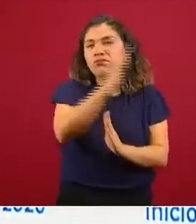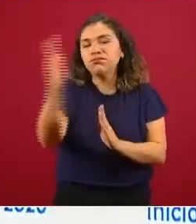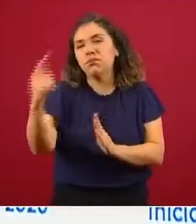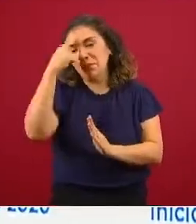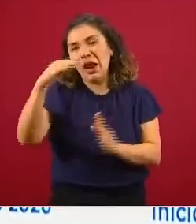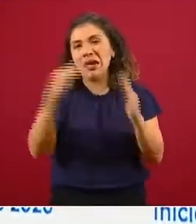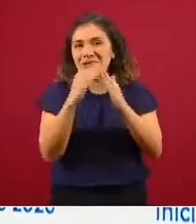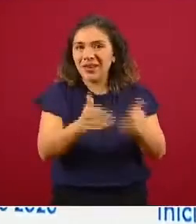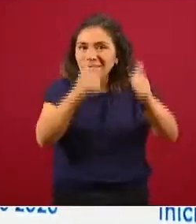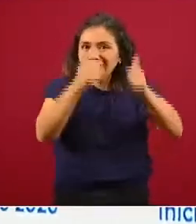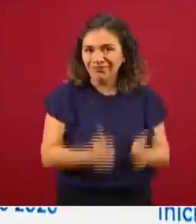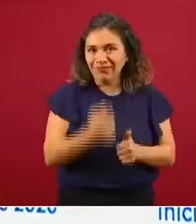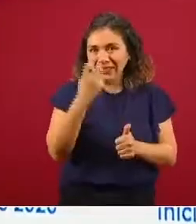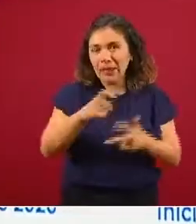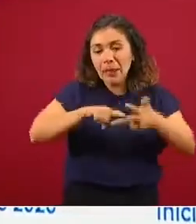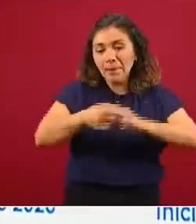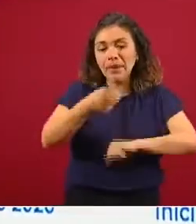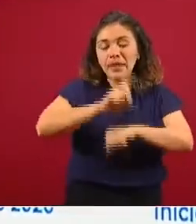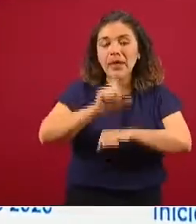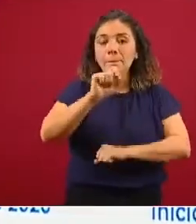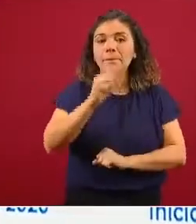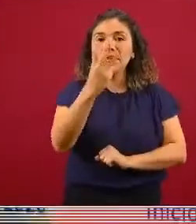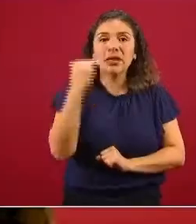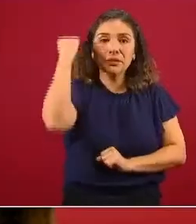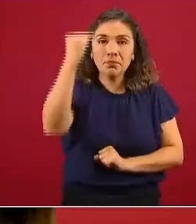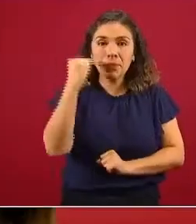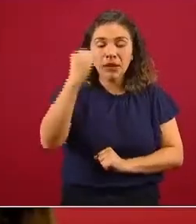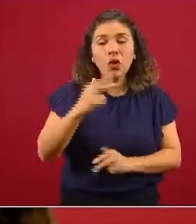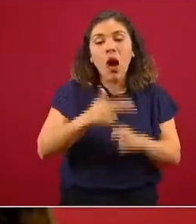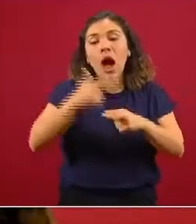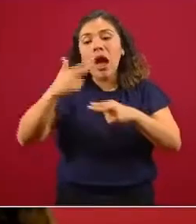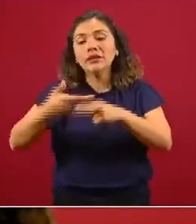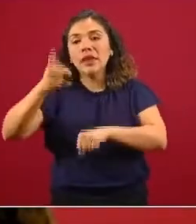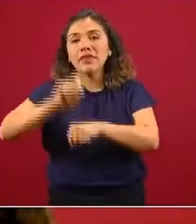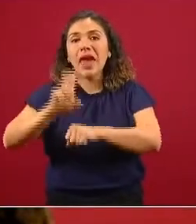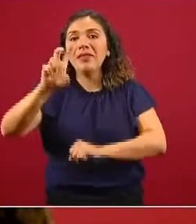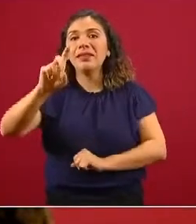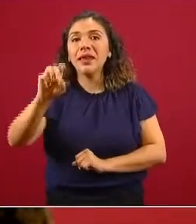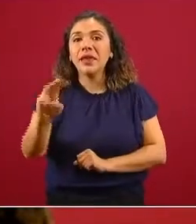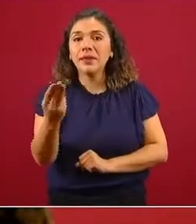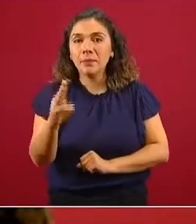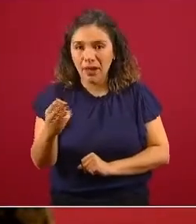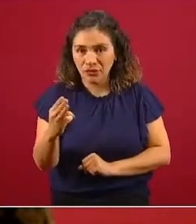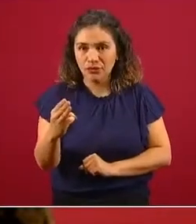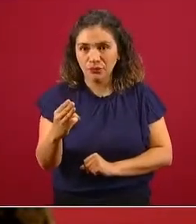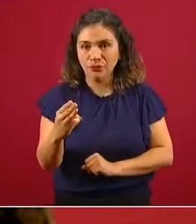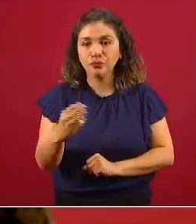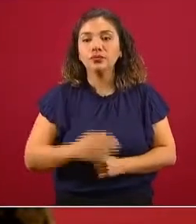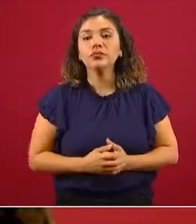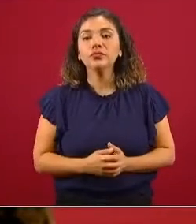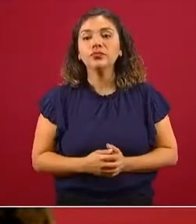Distancia, que empezó desde el 23 de marzo y terminó el 30 de mayo.